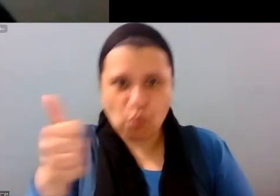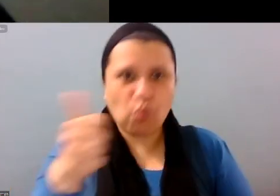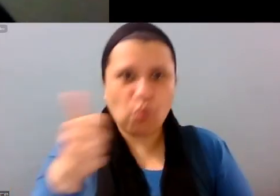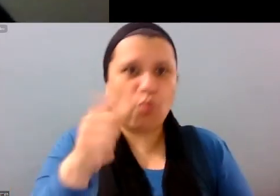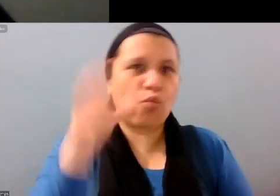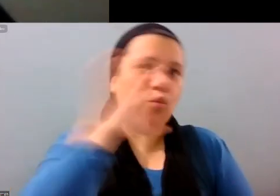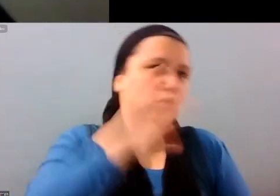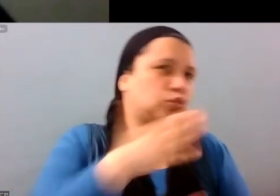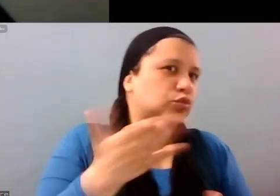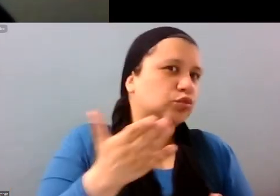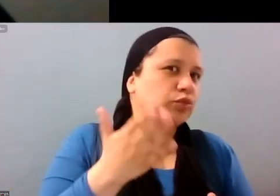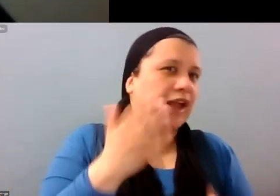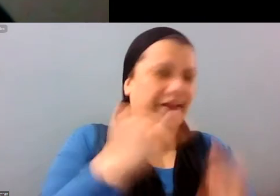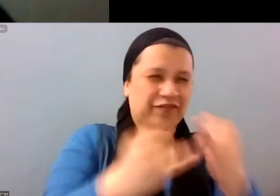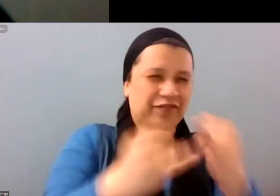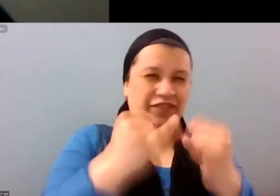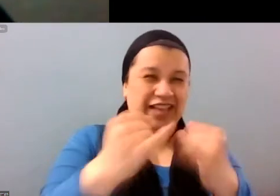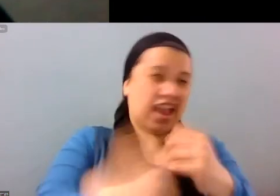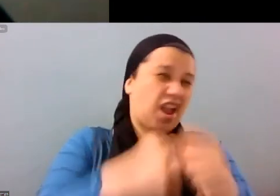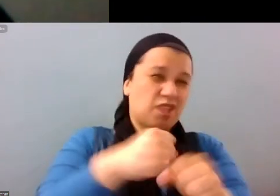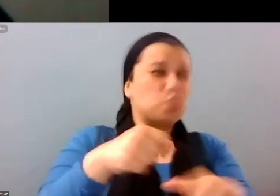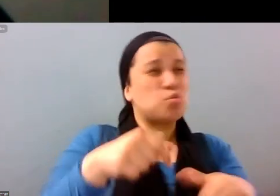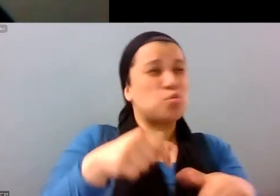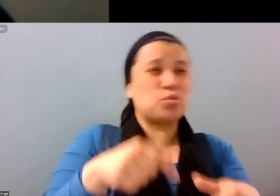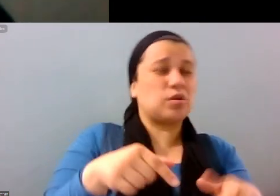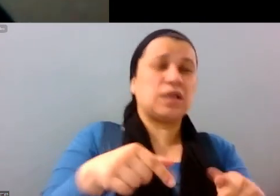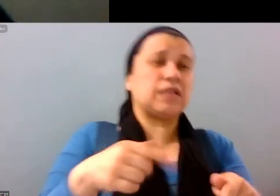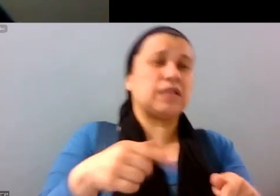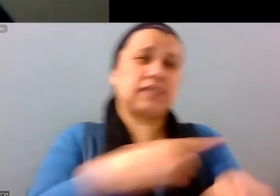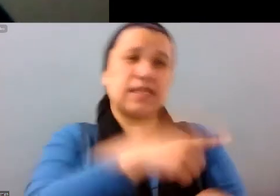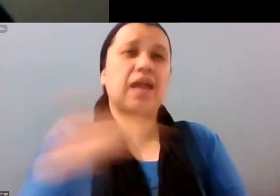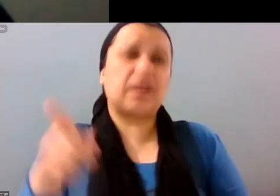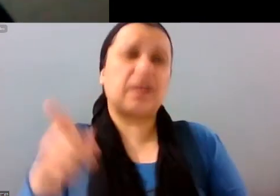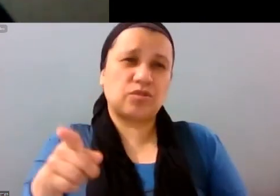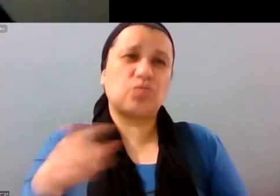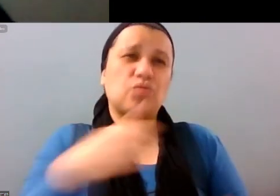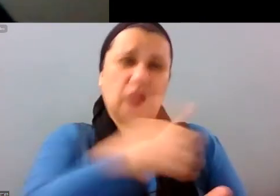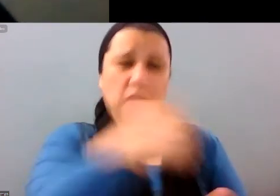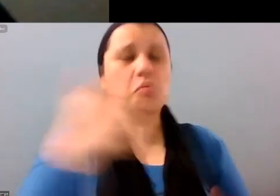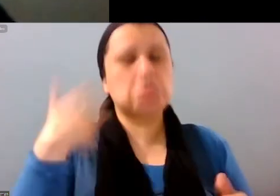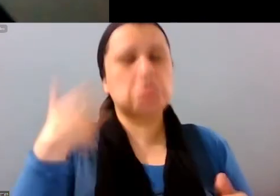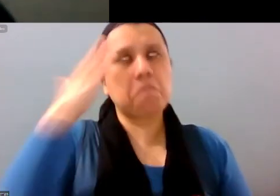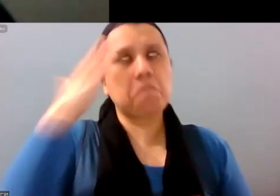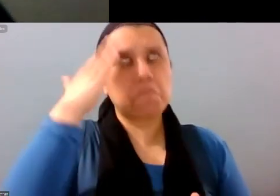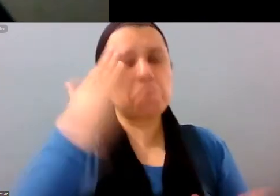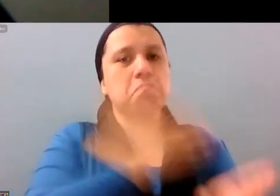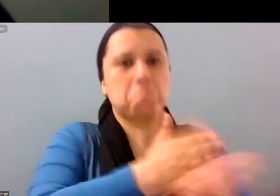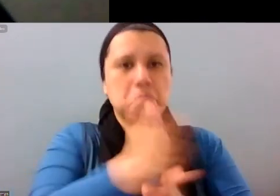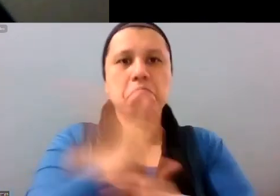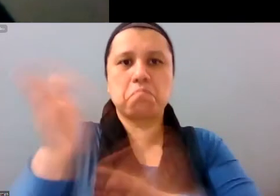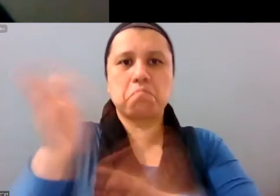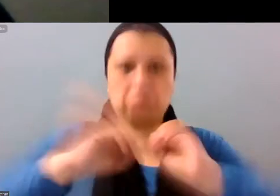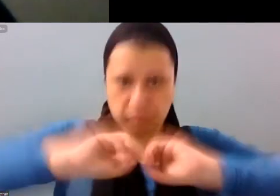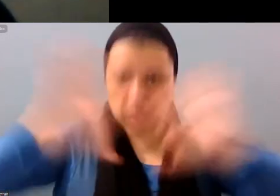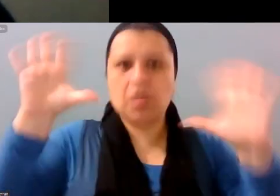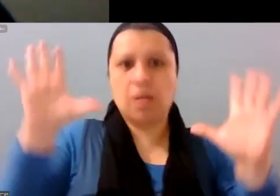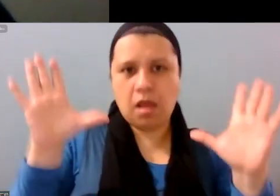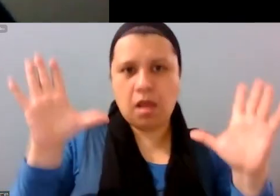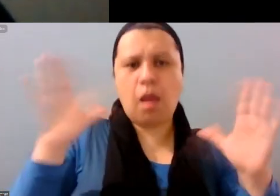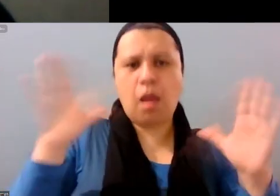al final del curso puedo decirte que ya ellos estaban cada uno orientado más o menos en lo que en lo que les